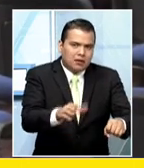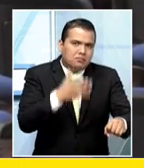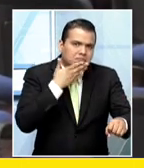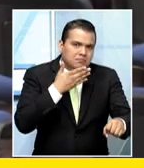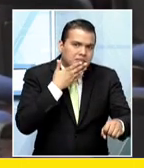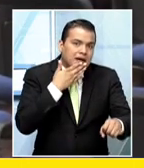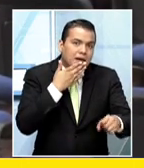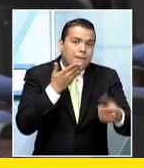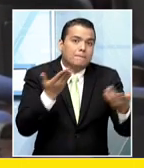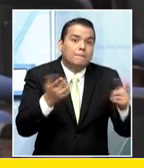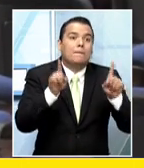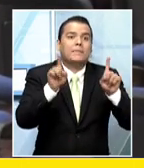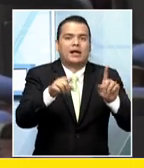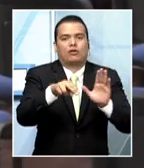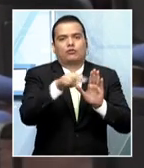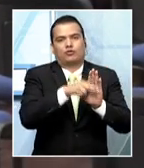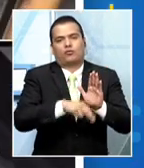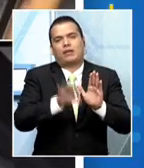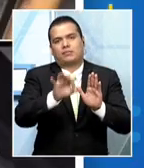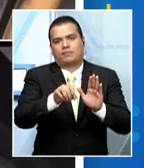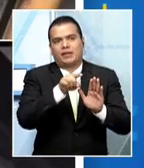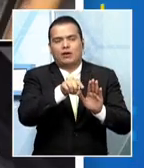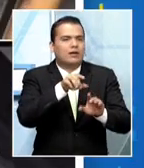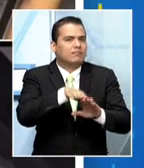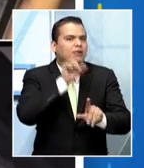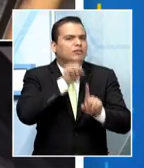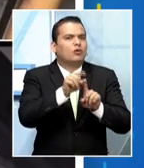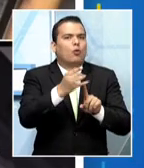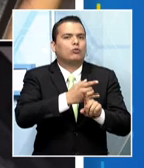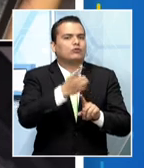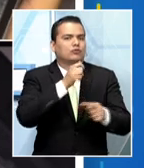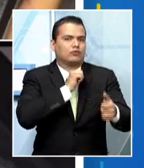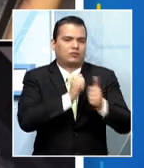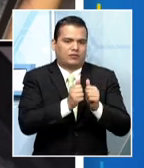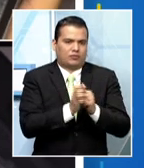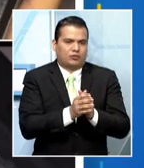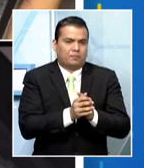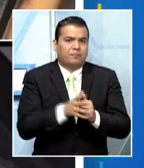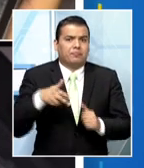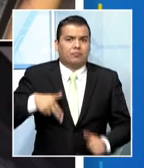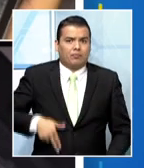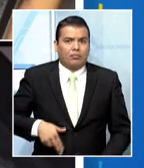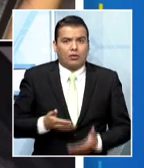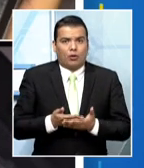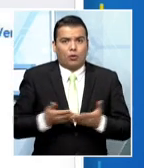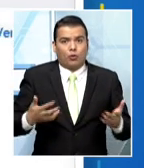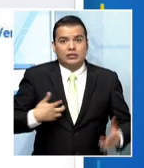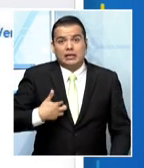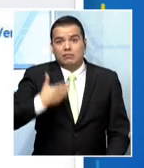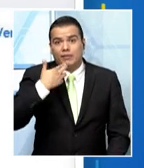recreación, por hobby, de manera deportiva. Estas armas, si bien es cierto, no requieren ningún tipo de